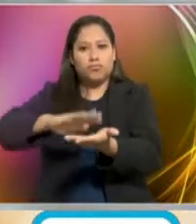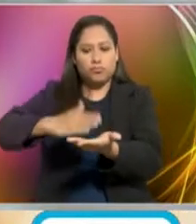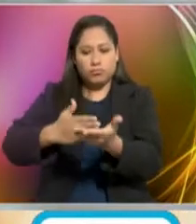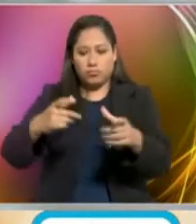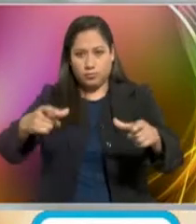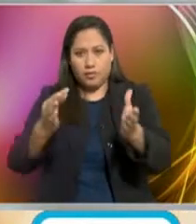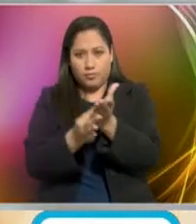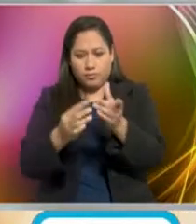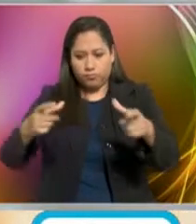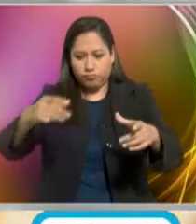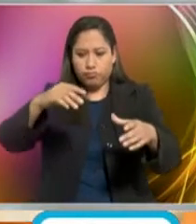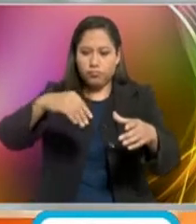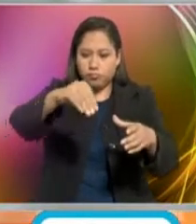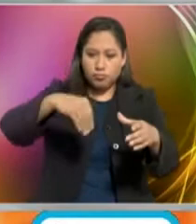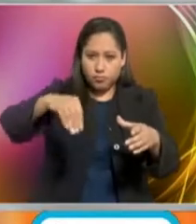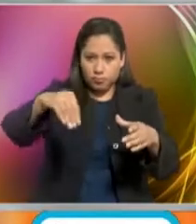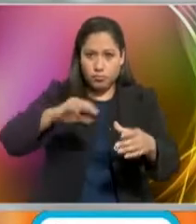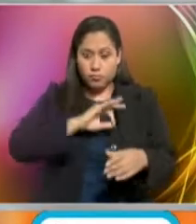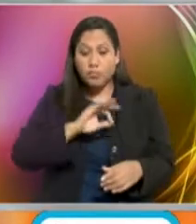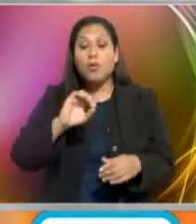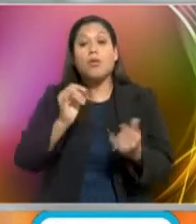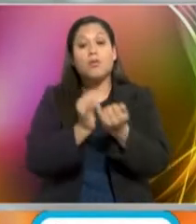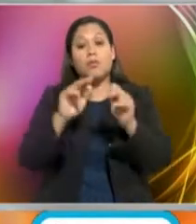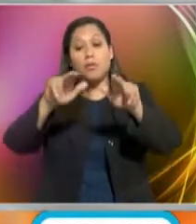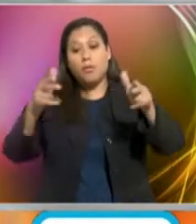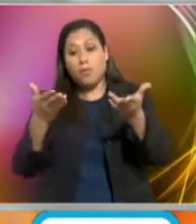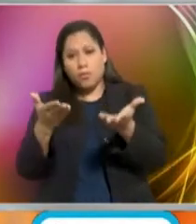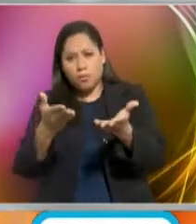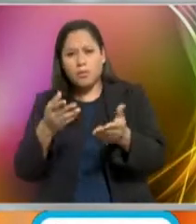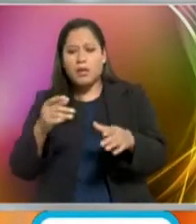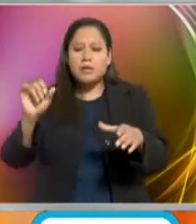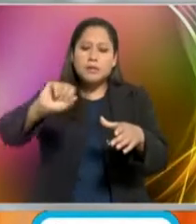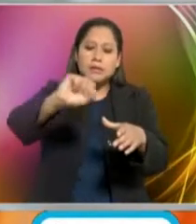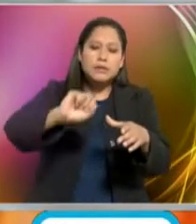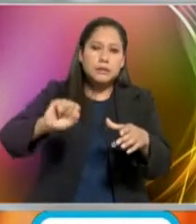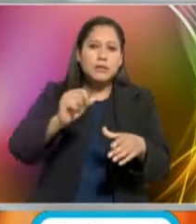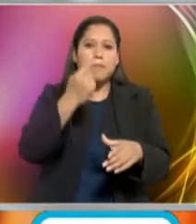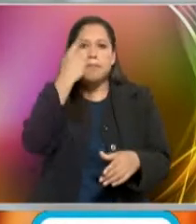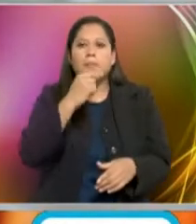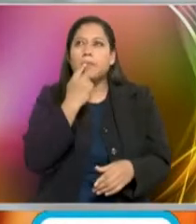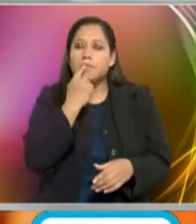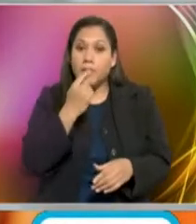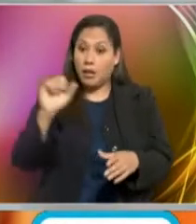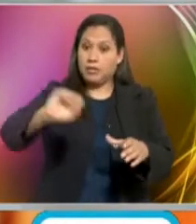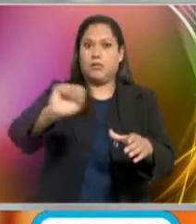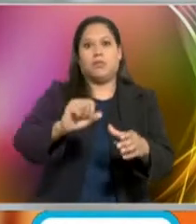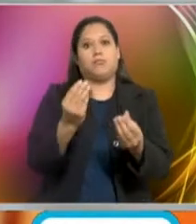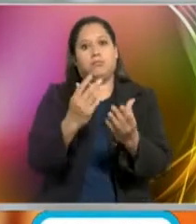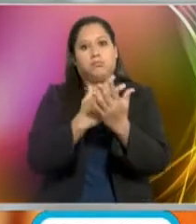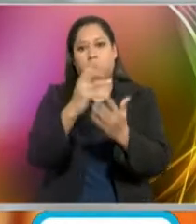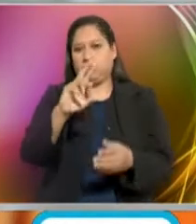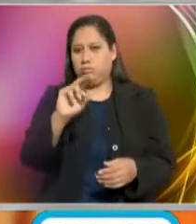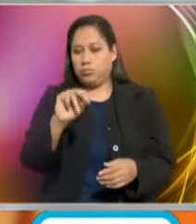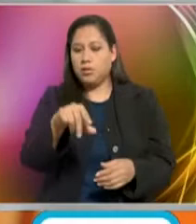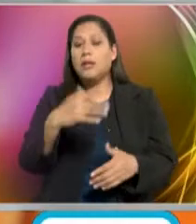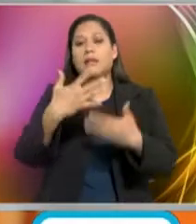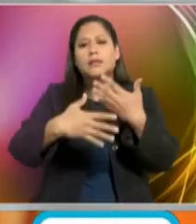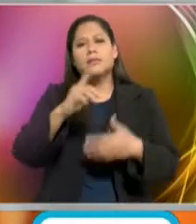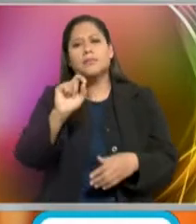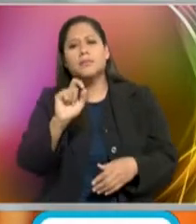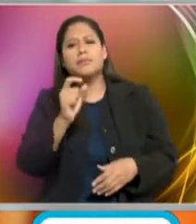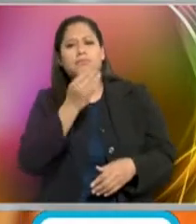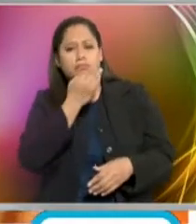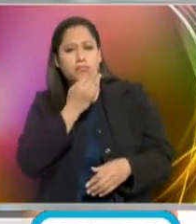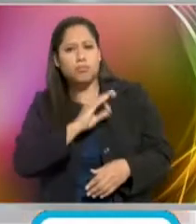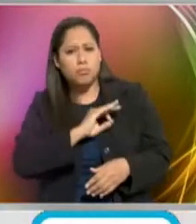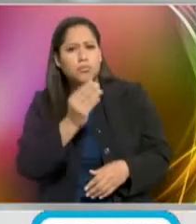recomiendo también, las pueden hornear, ponerles un poquito de sal para darles un poquito de sabor, un poquito, no mucho. ya. Unos 15 a 20 minutos